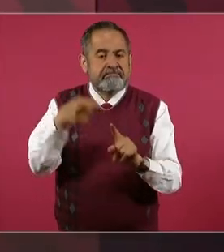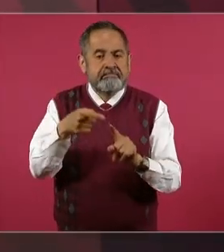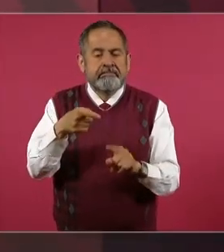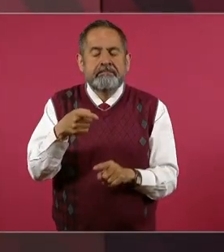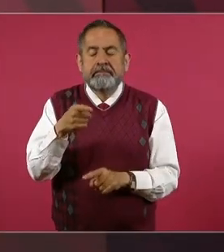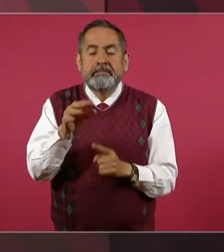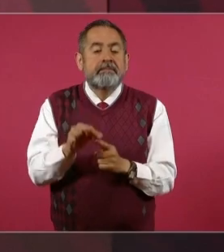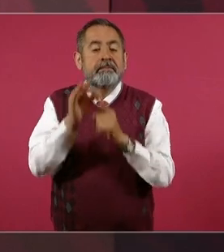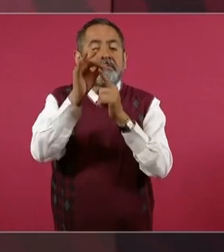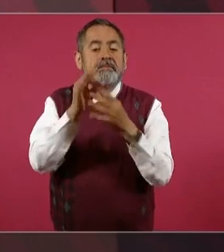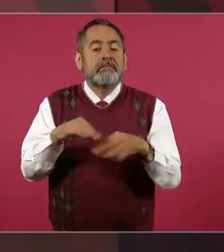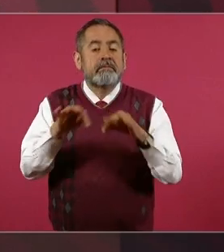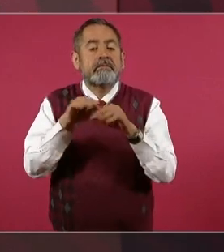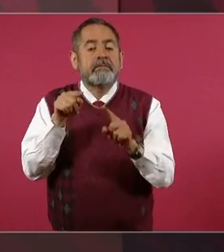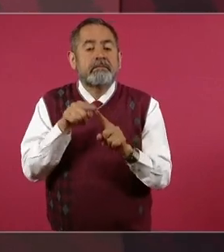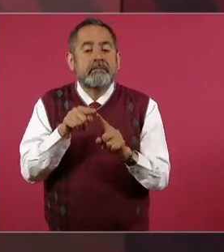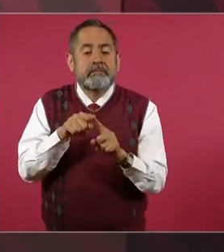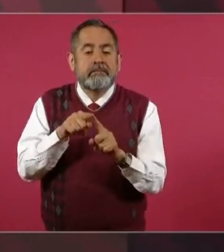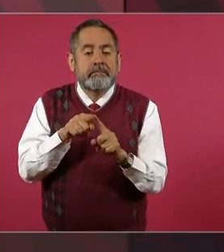de